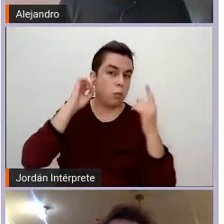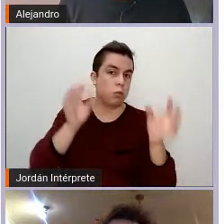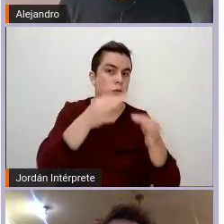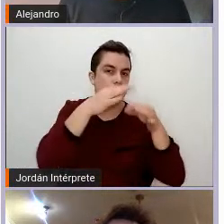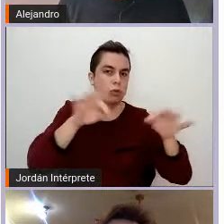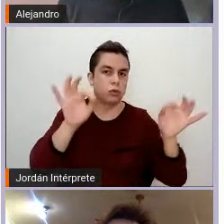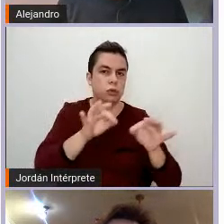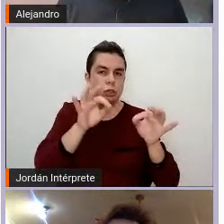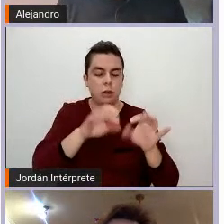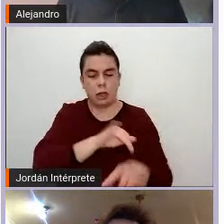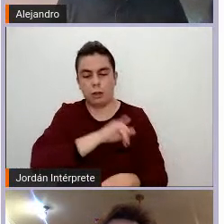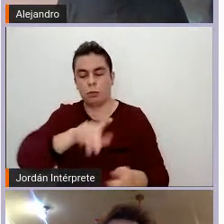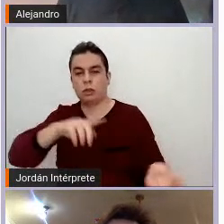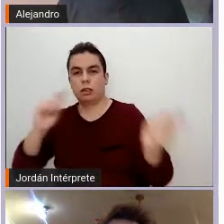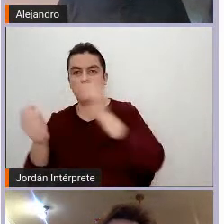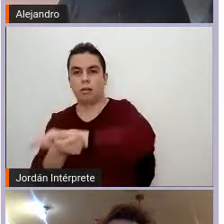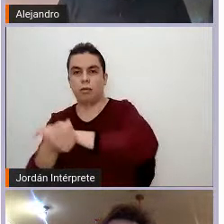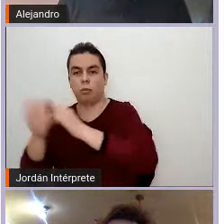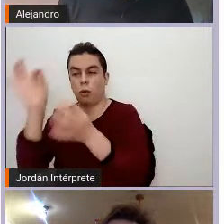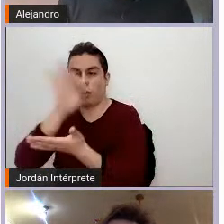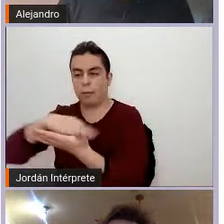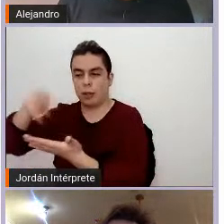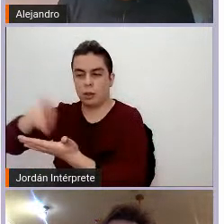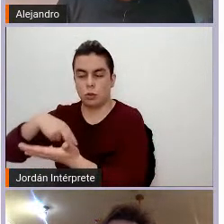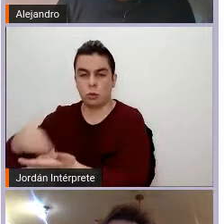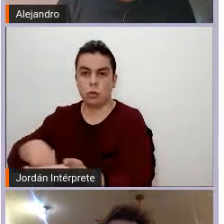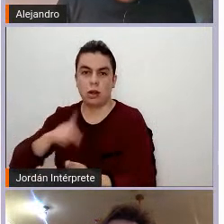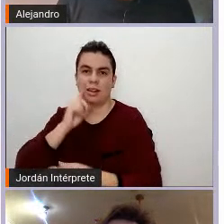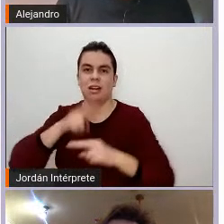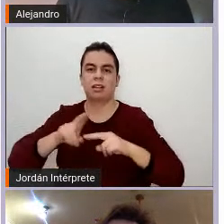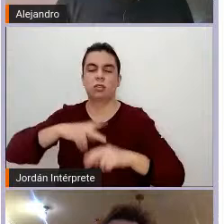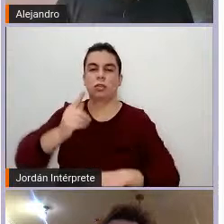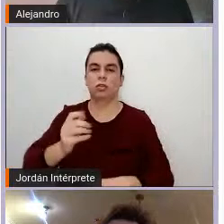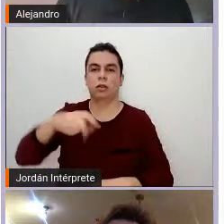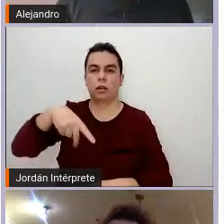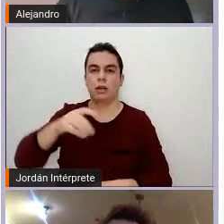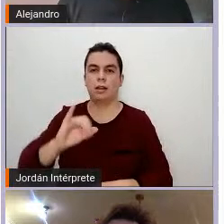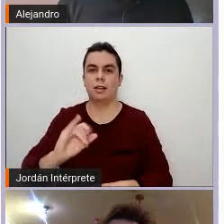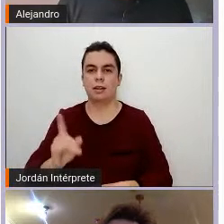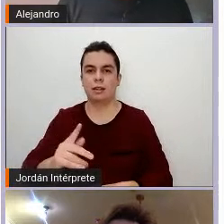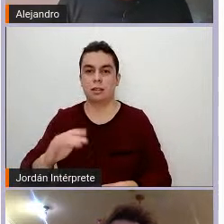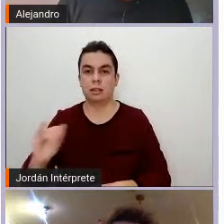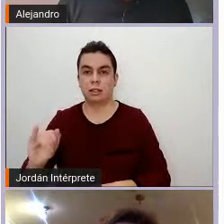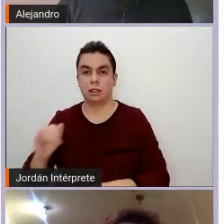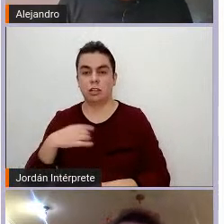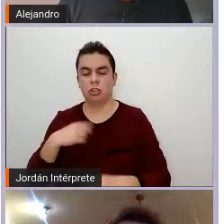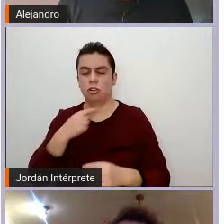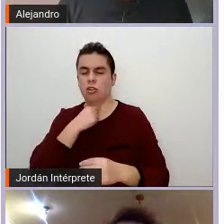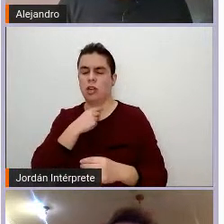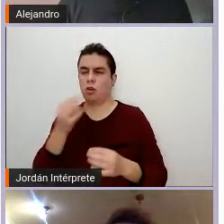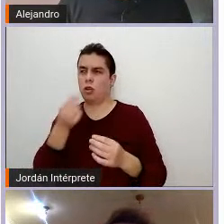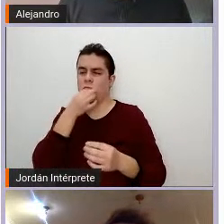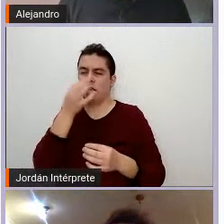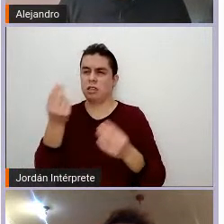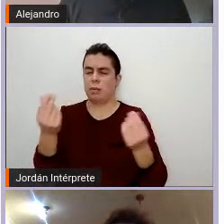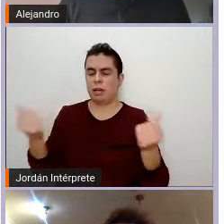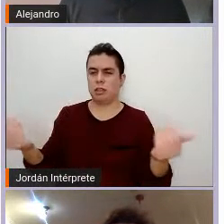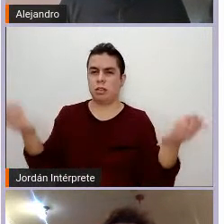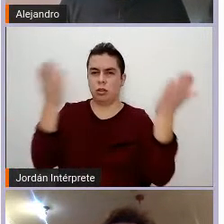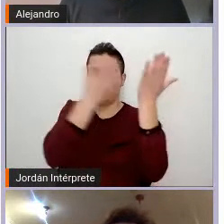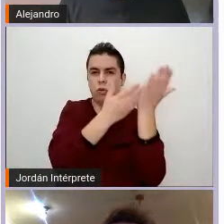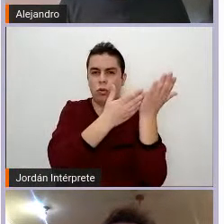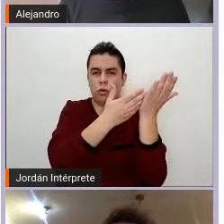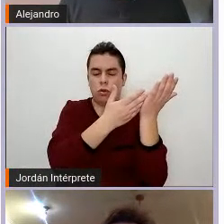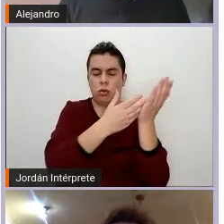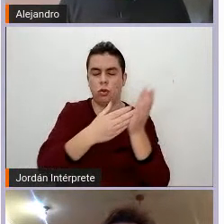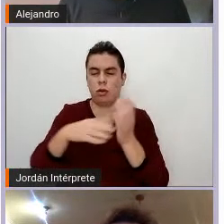de Kandinsky. Sin embargo, no intento comparar estéticamente a Parra con Kandinsky, ni situarla en esa tradición